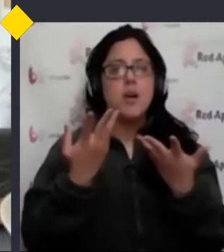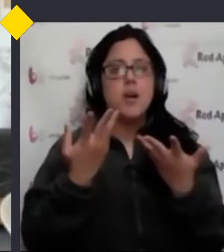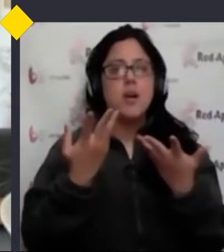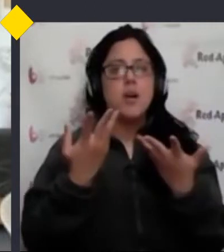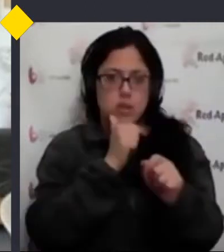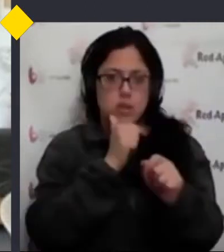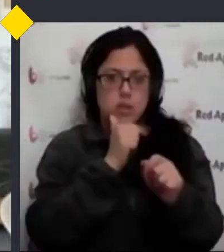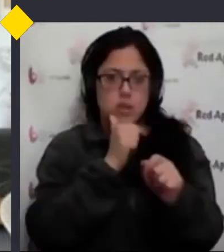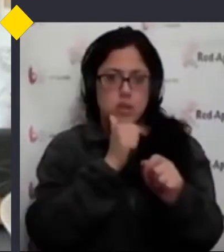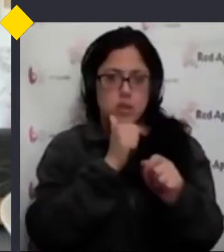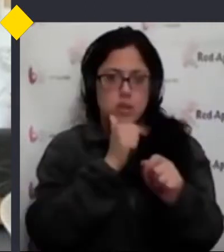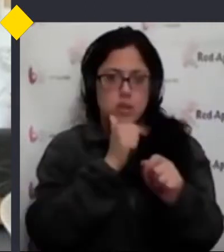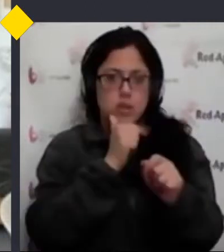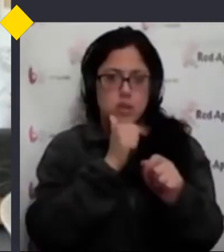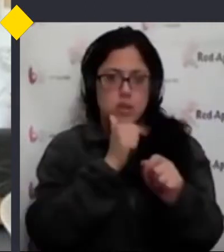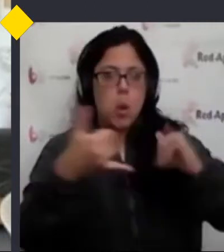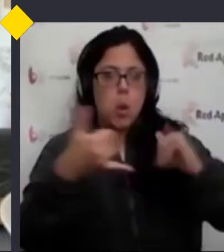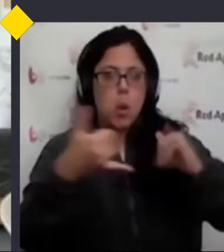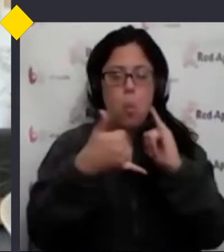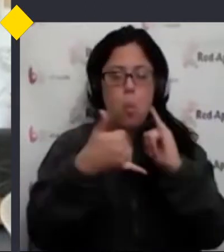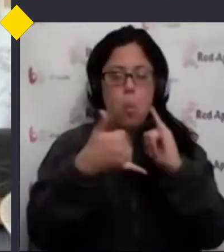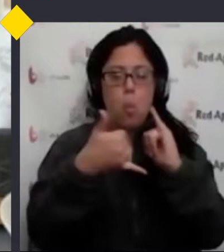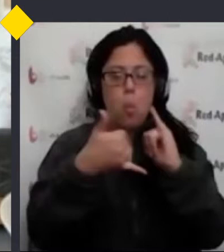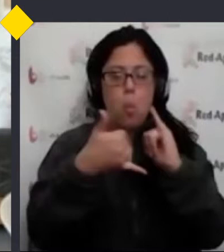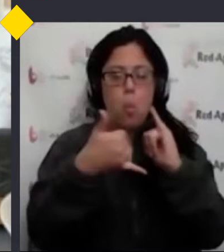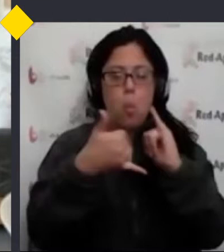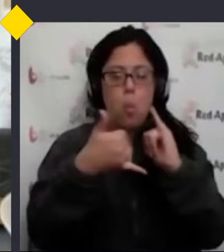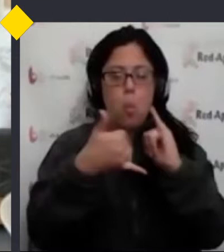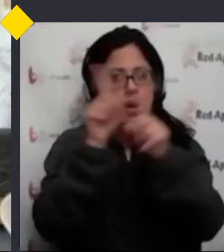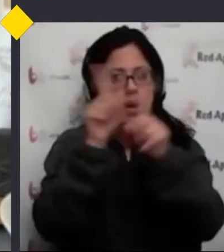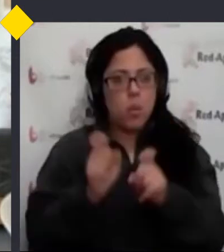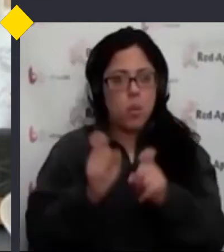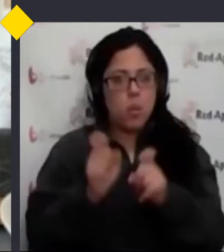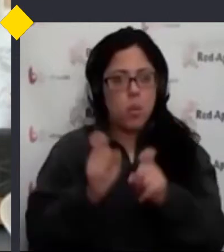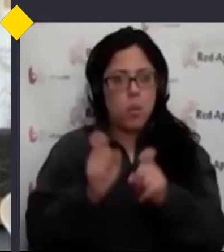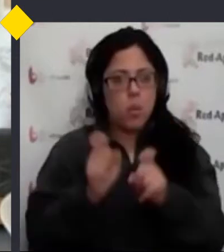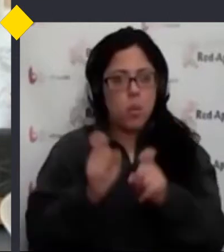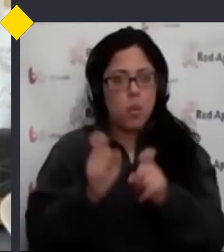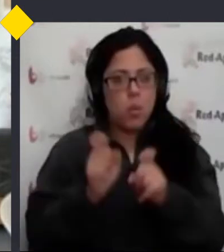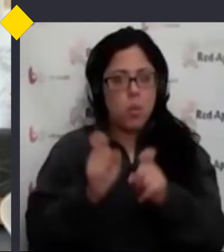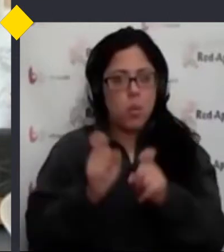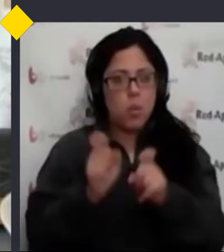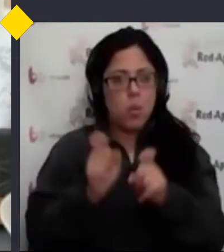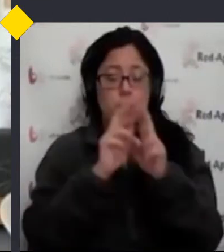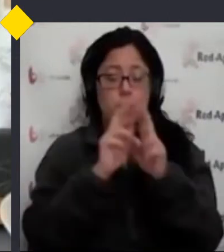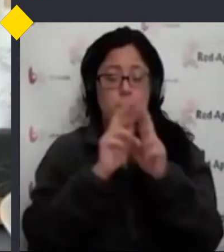WhatsApp. Pero quisiera partir con una pregunta general para todos ustedes. Ojalá la podamos ir contestando